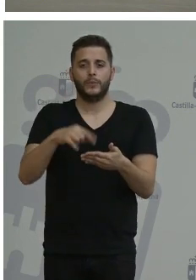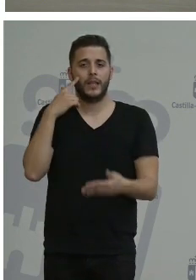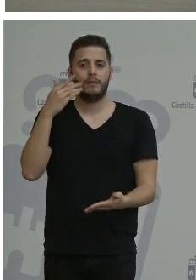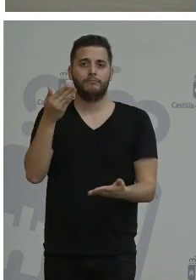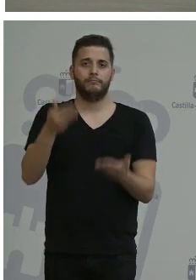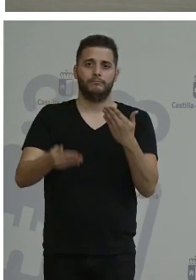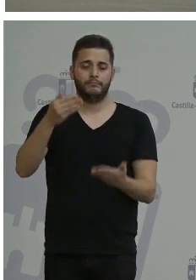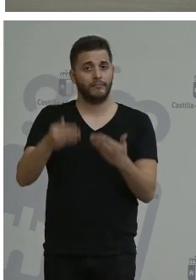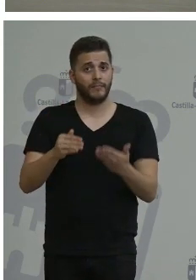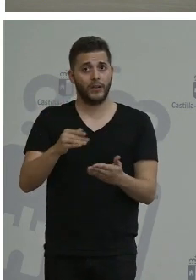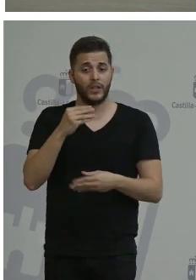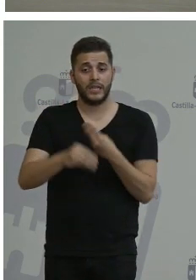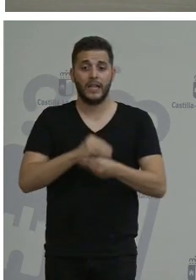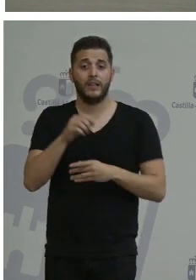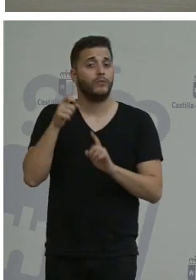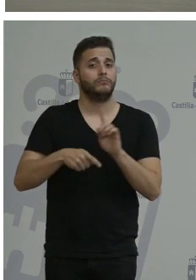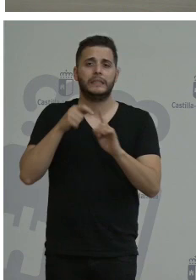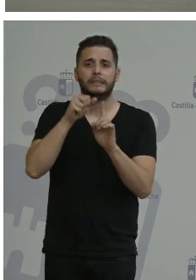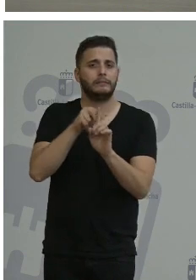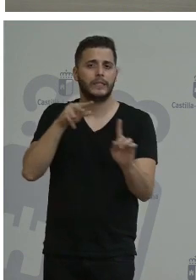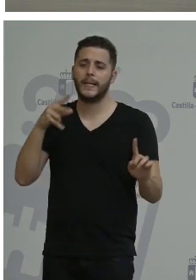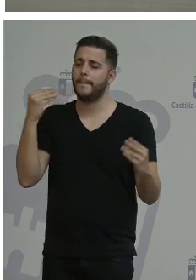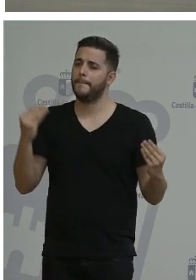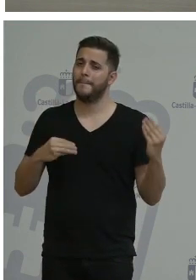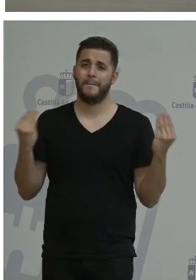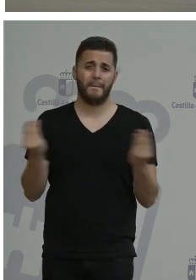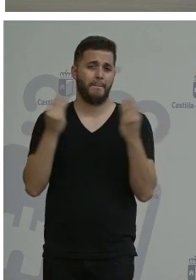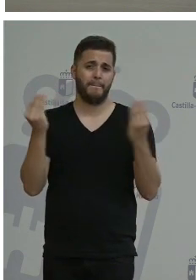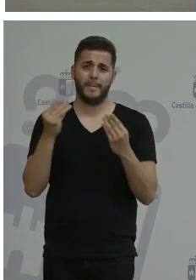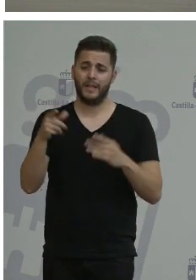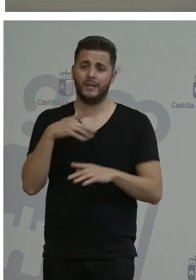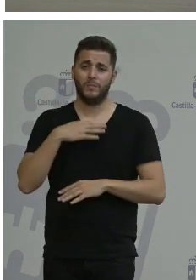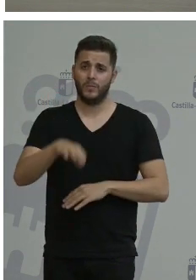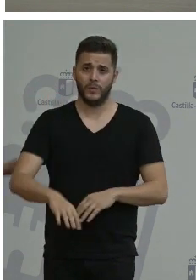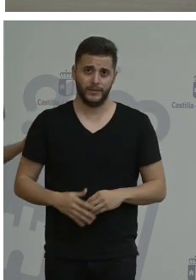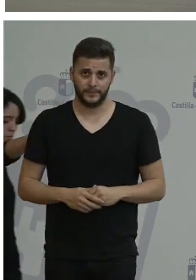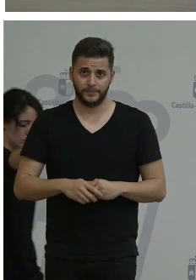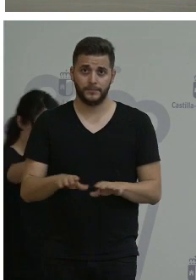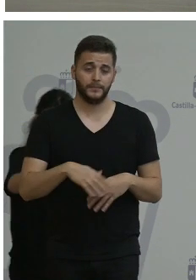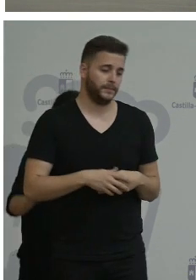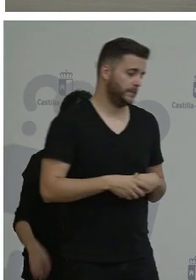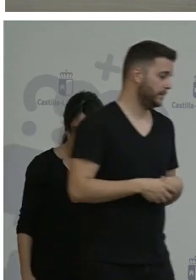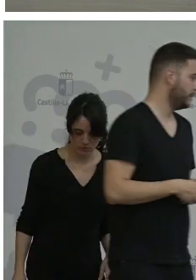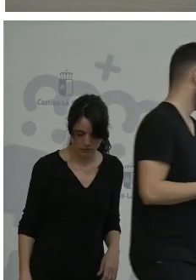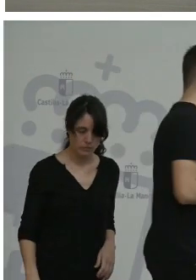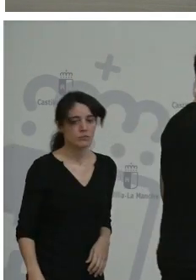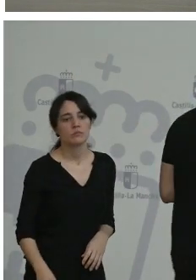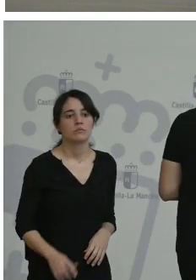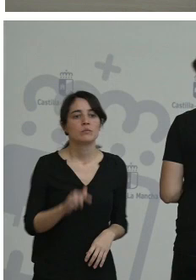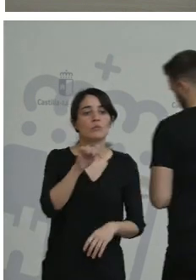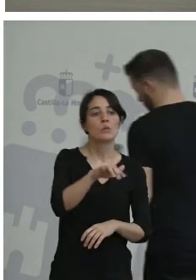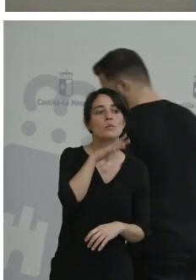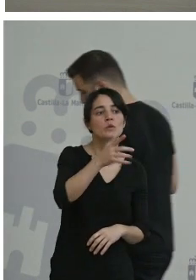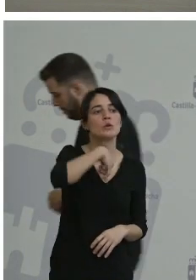medirla con la mayor objetividad posible en esa tarea. Y, por tanto, nos parece muy importante que